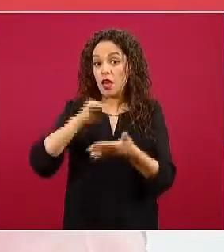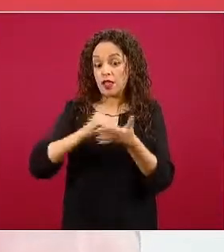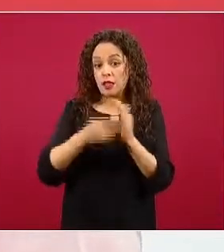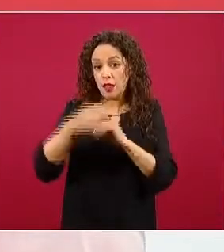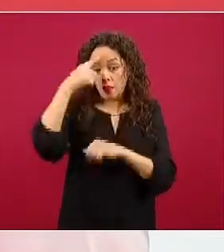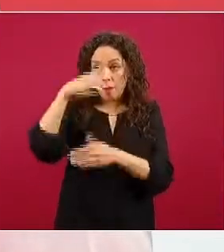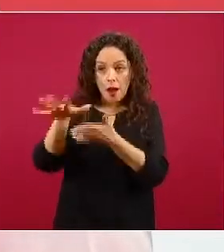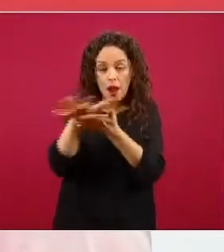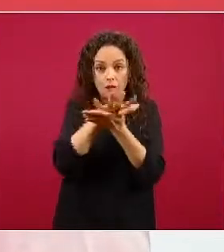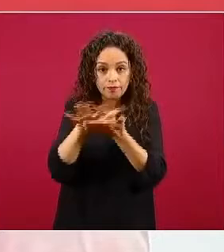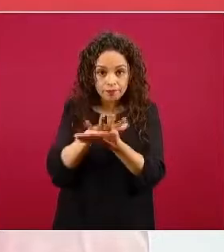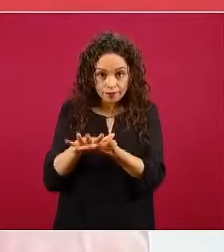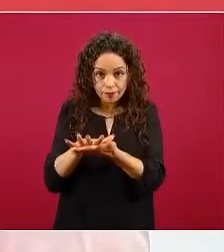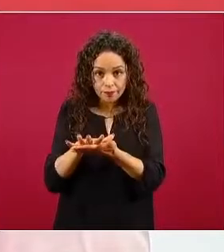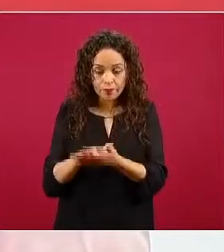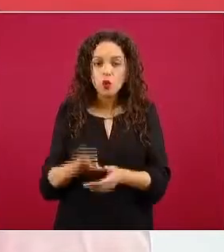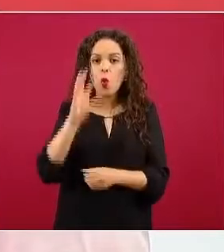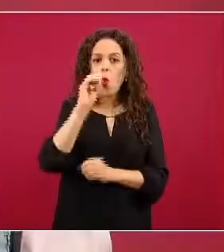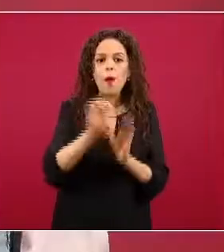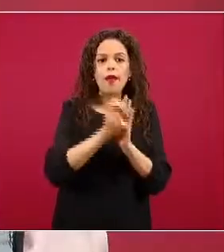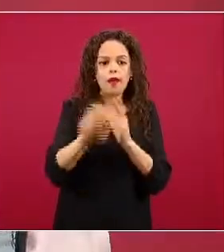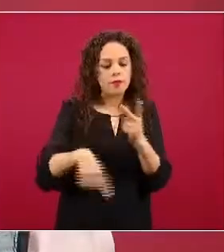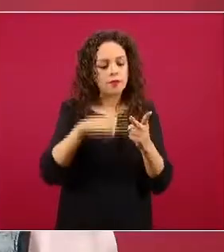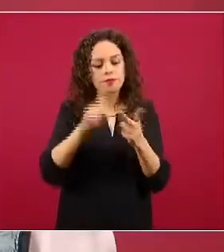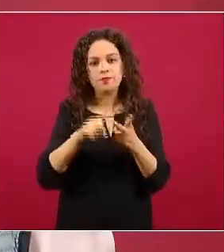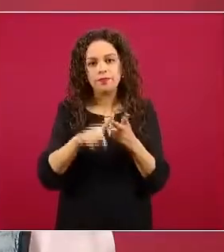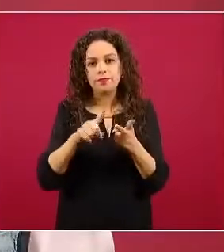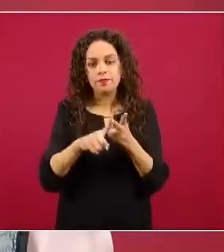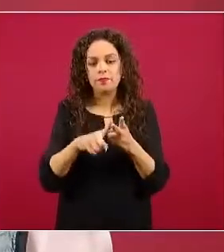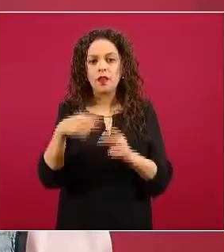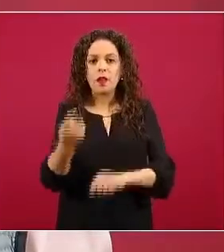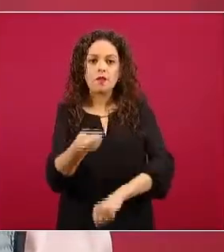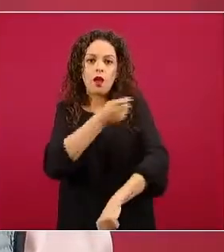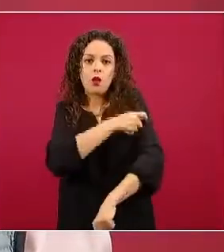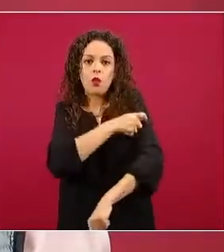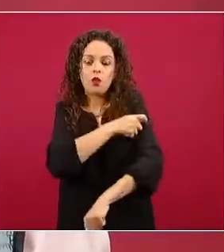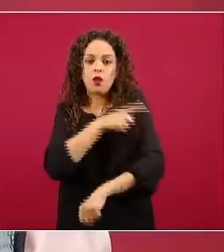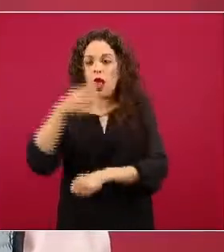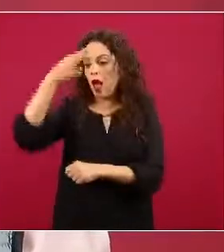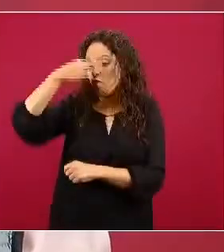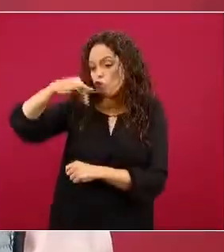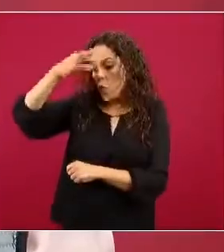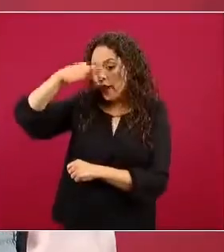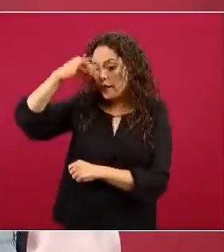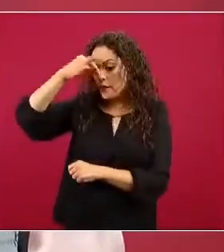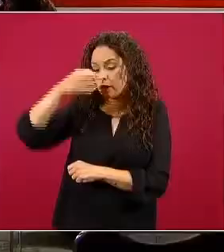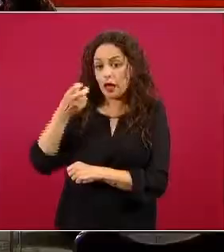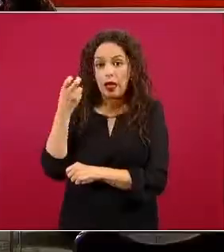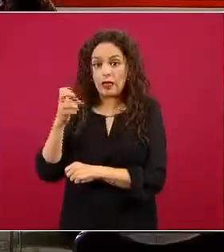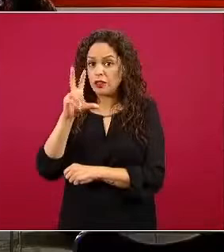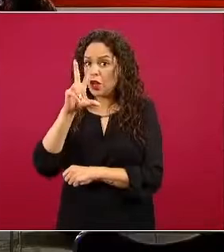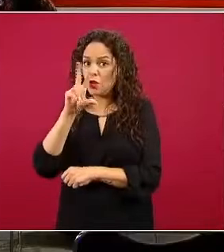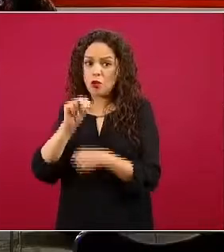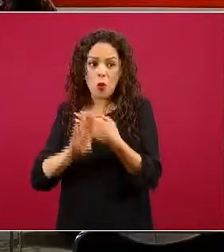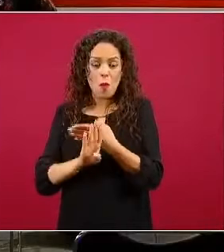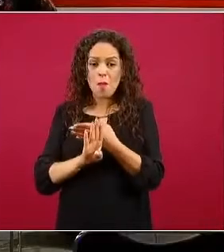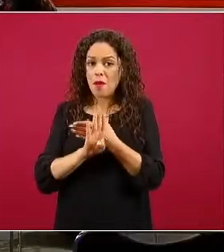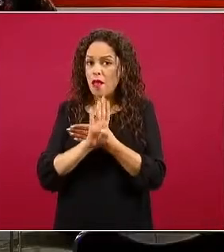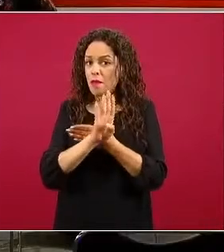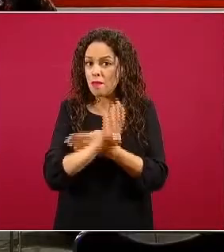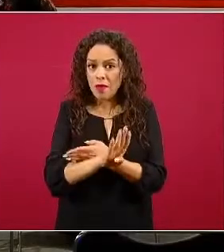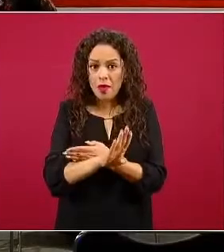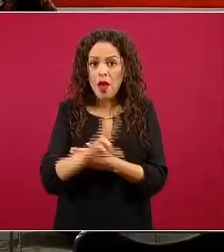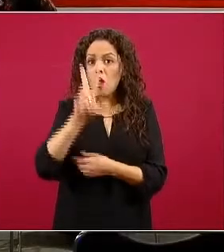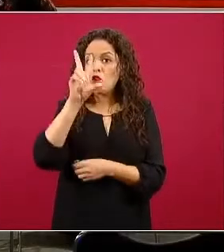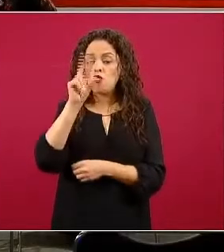vacuna contra la influenza, que no corta cadenas de transmisión, que en realidad no previene en